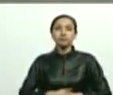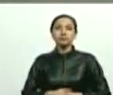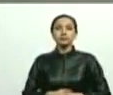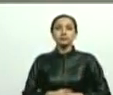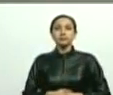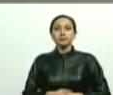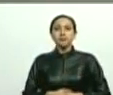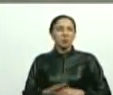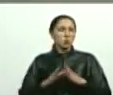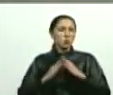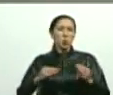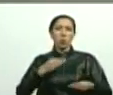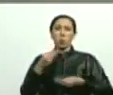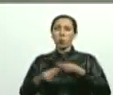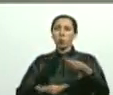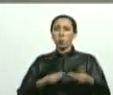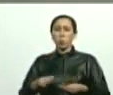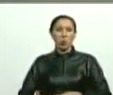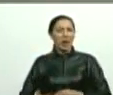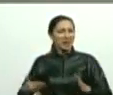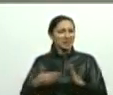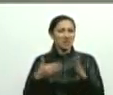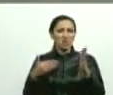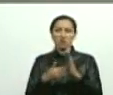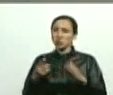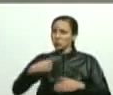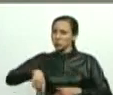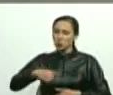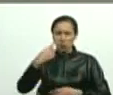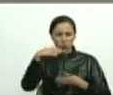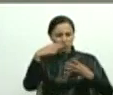Hicieron de todo lo que a ustedes se les puede ocurrir.